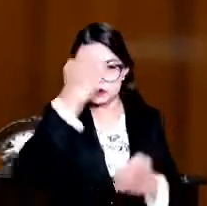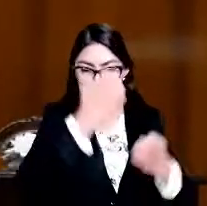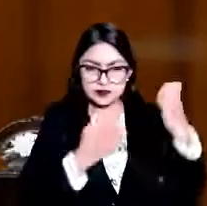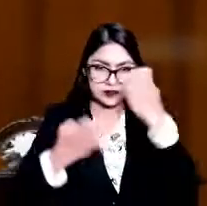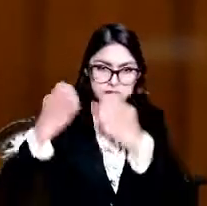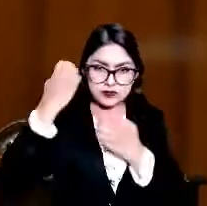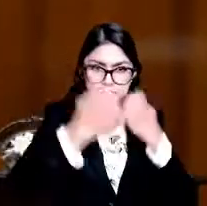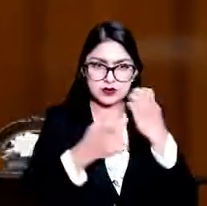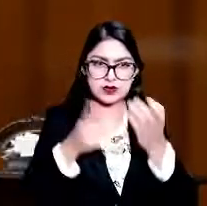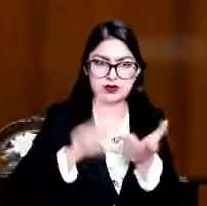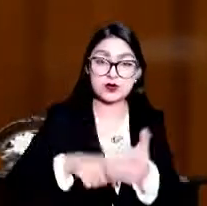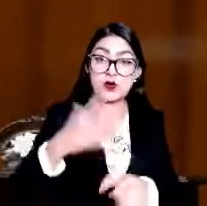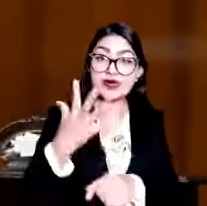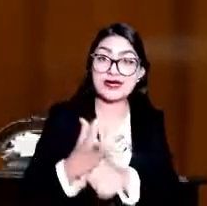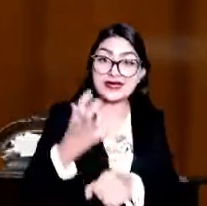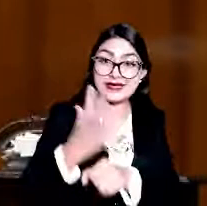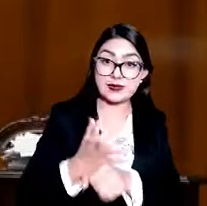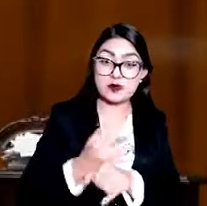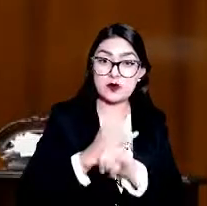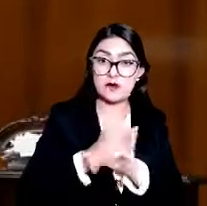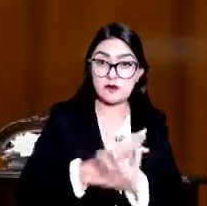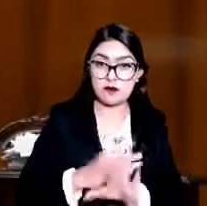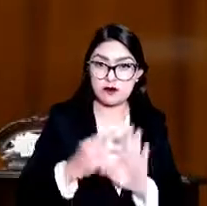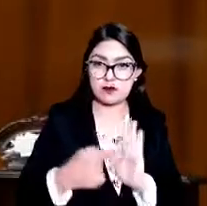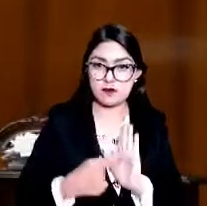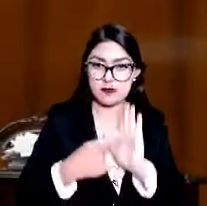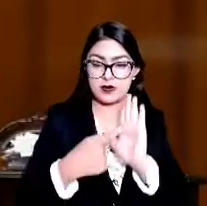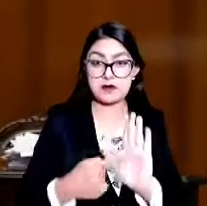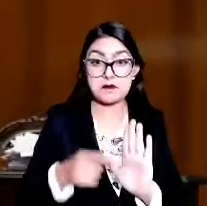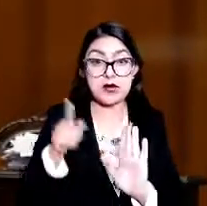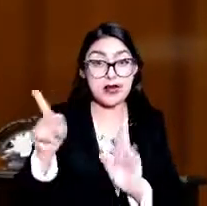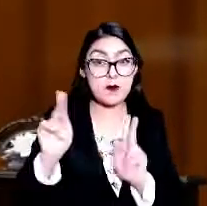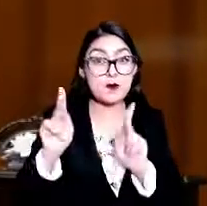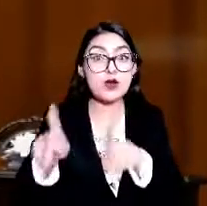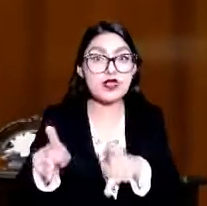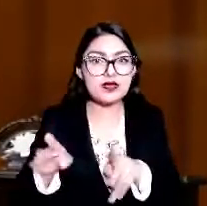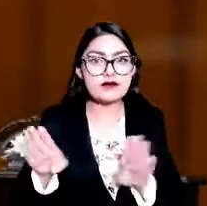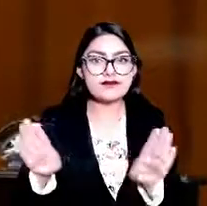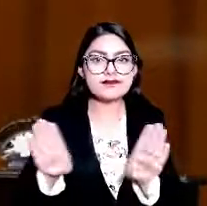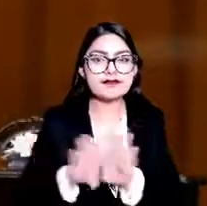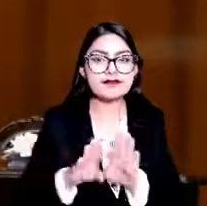quinto informe y el puente sigue cerrado.